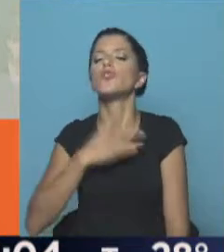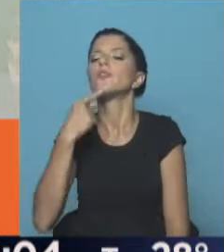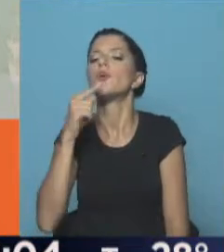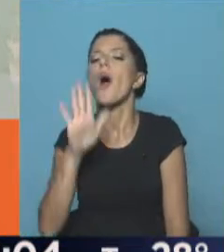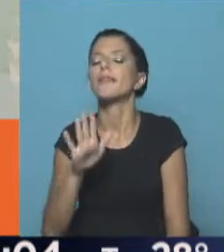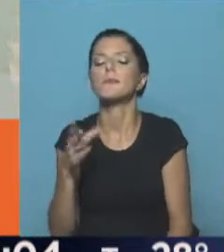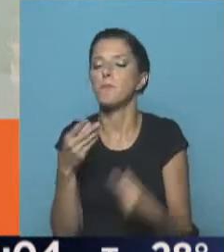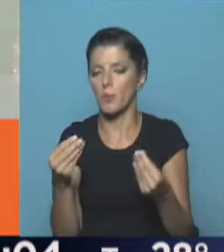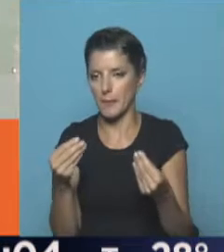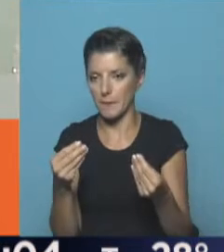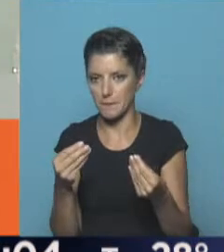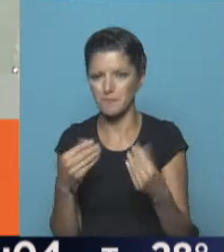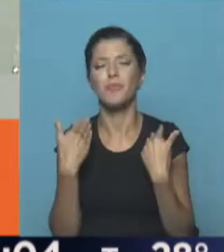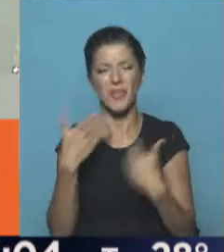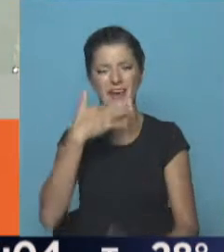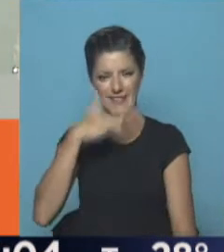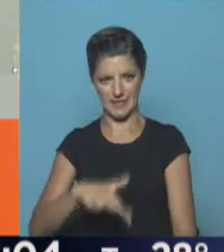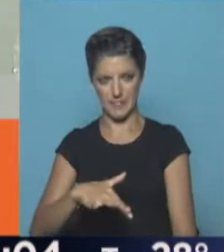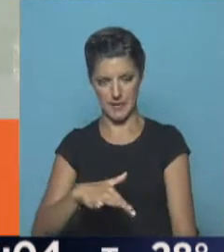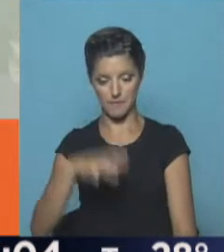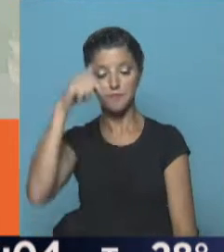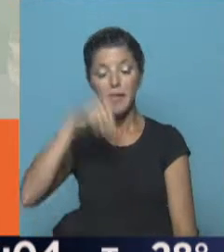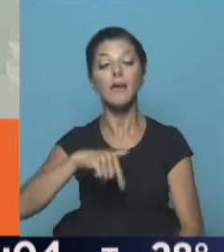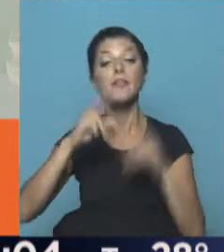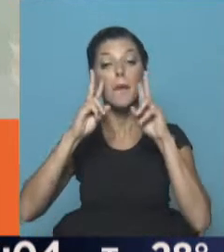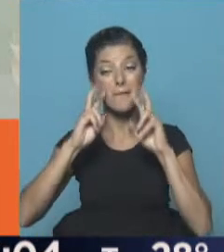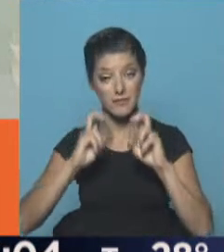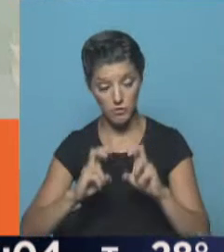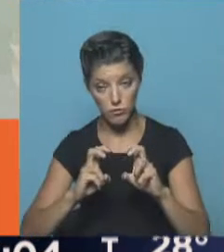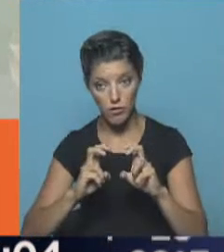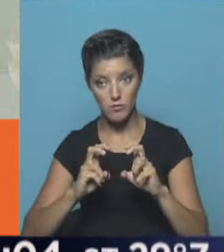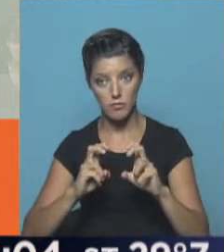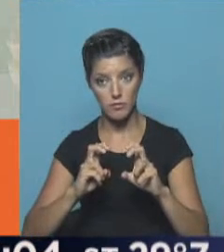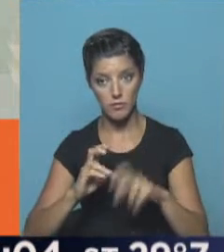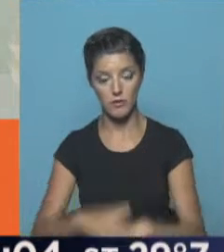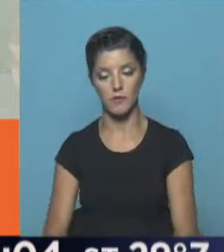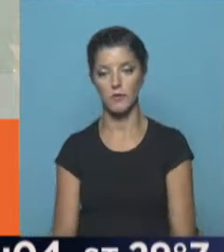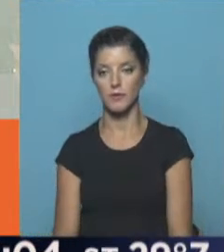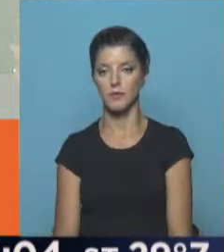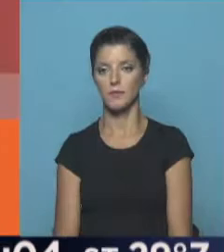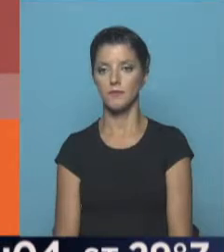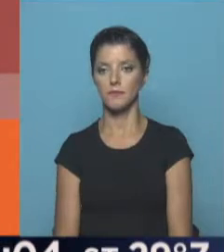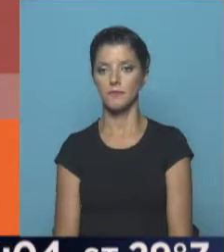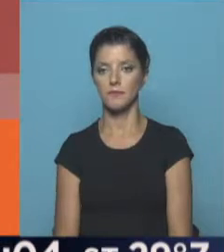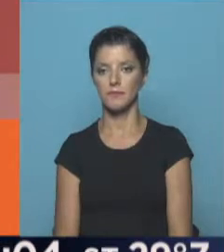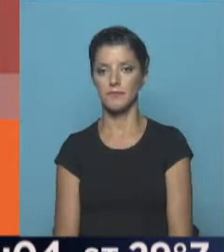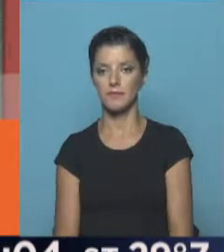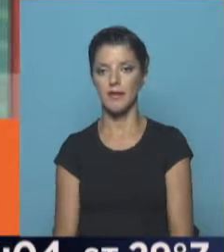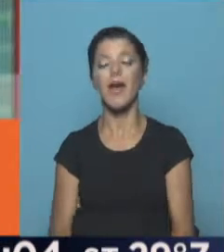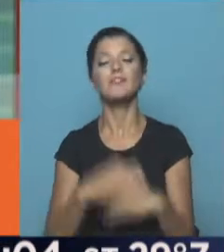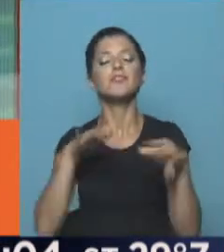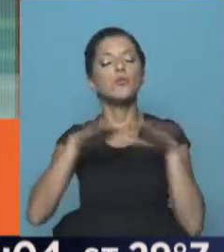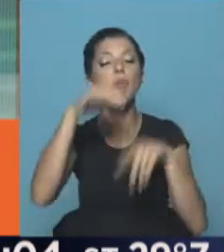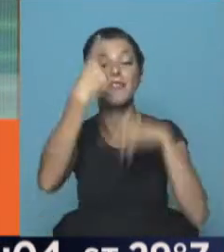para que se entienda que este es un caso no que de alguna forma permea varias circunstancias